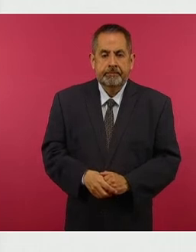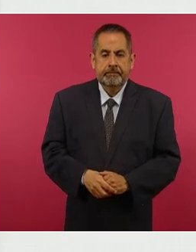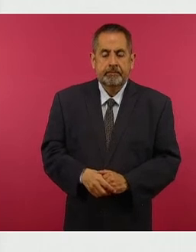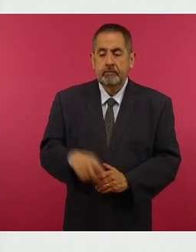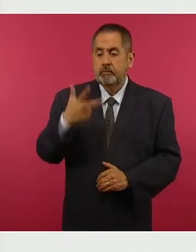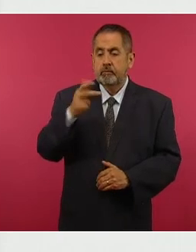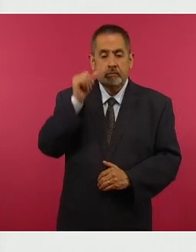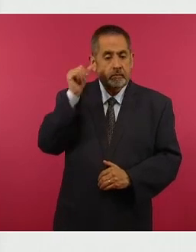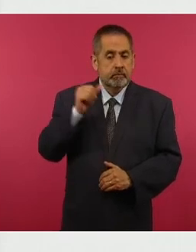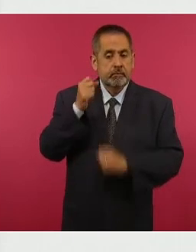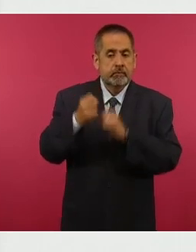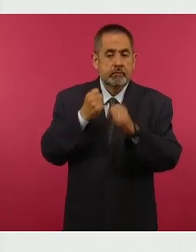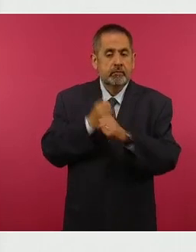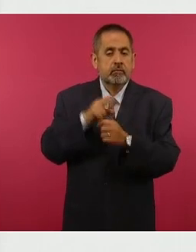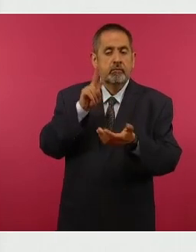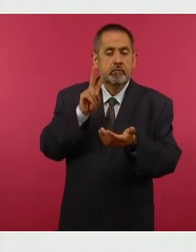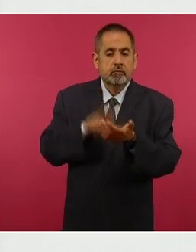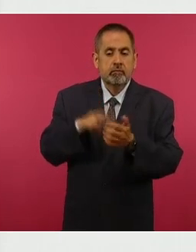8 de abril de 2010.